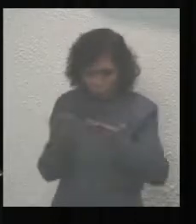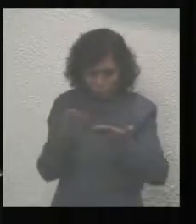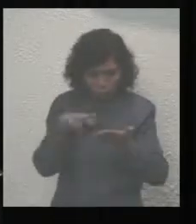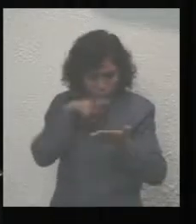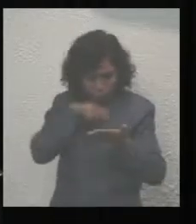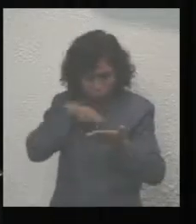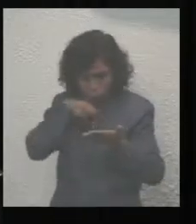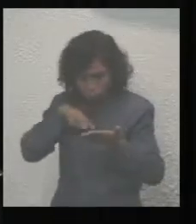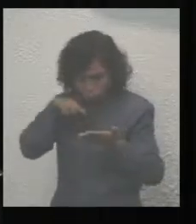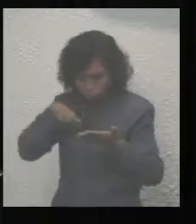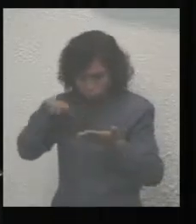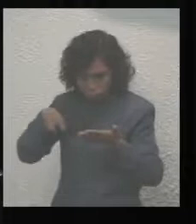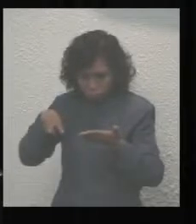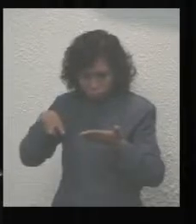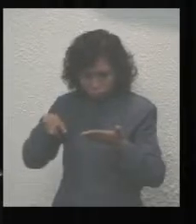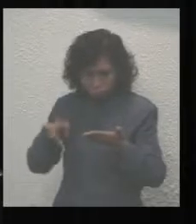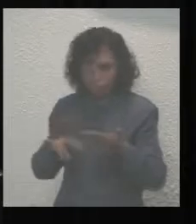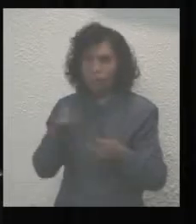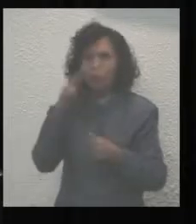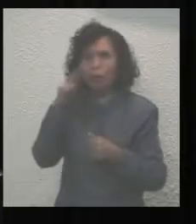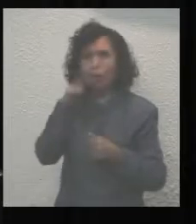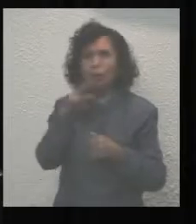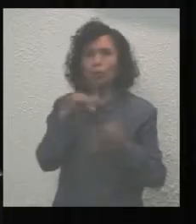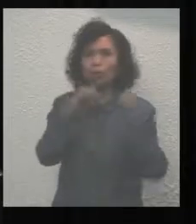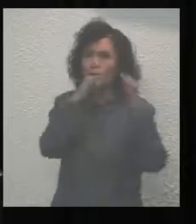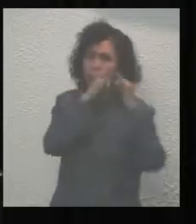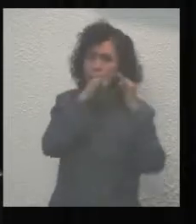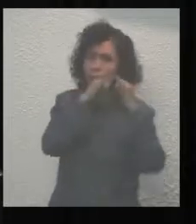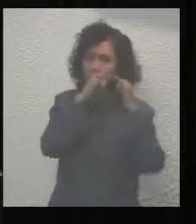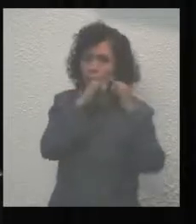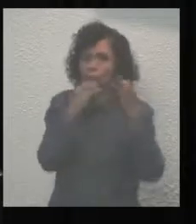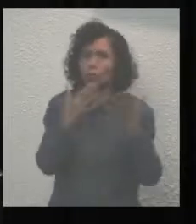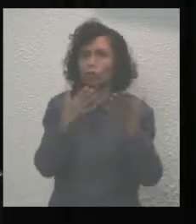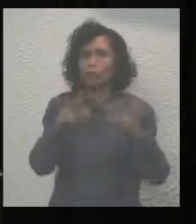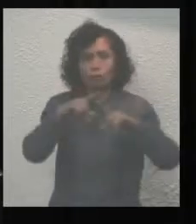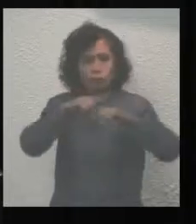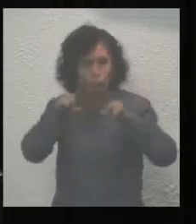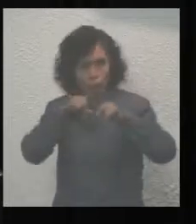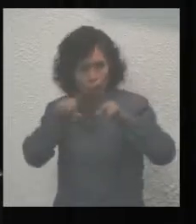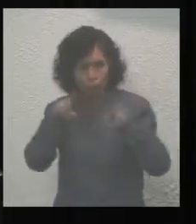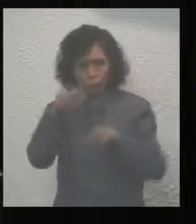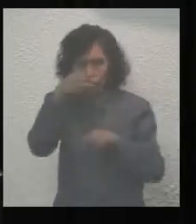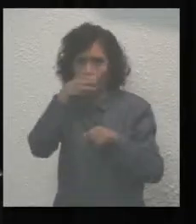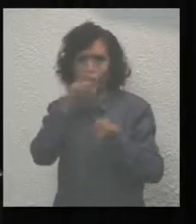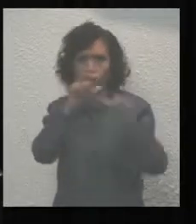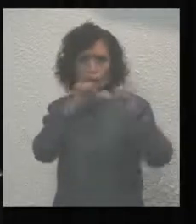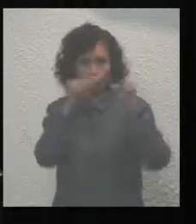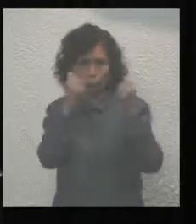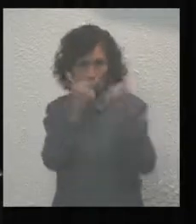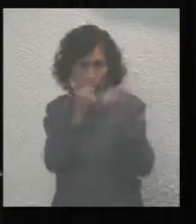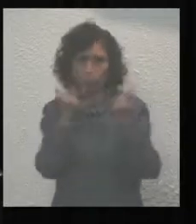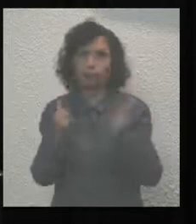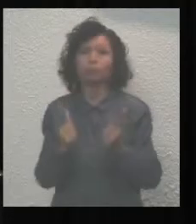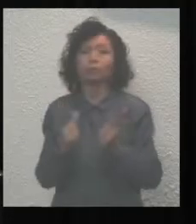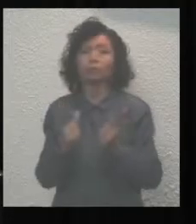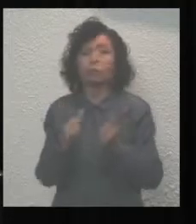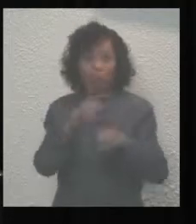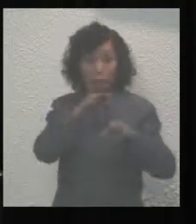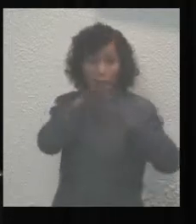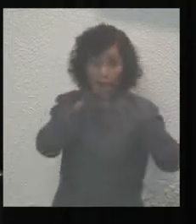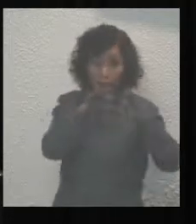con los números que arrojan las dependencias federales y los organismos no gubernamentales, sobre todo en